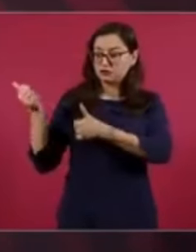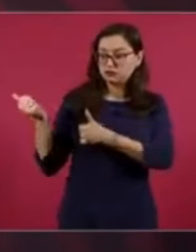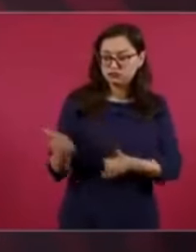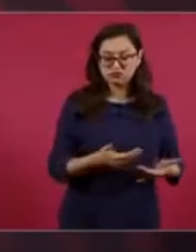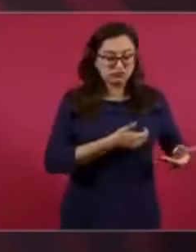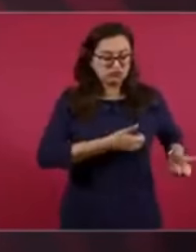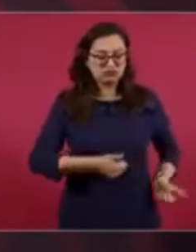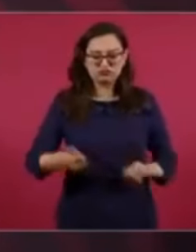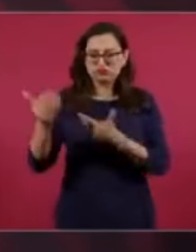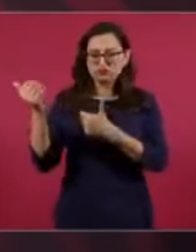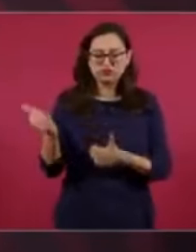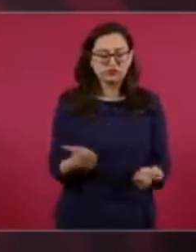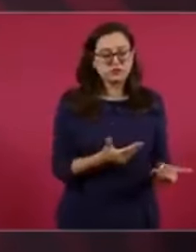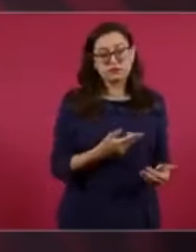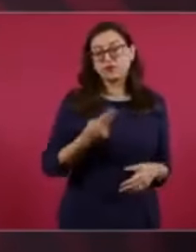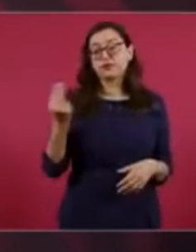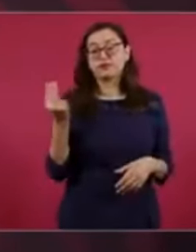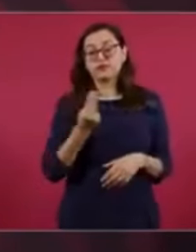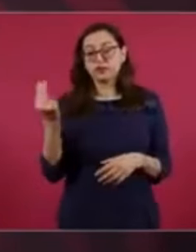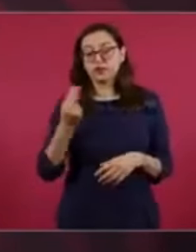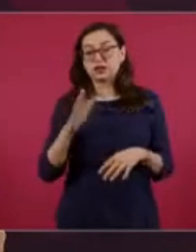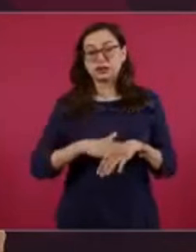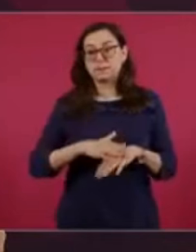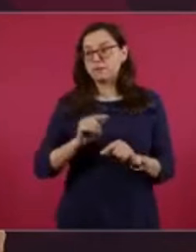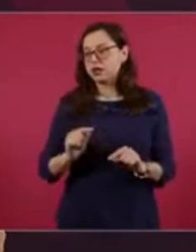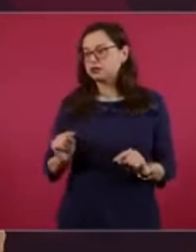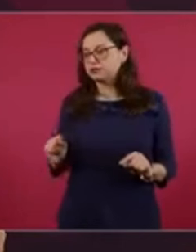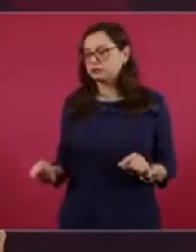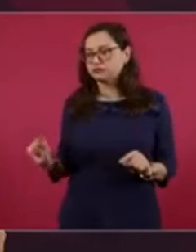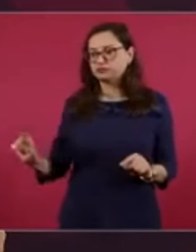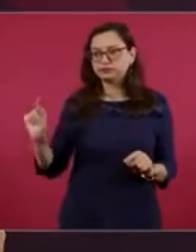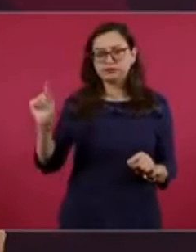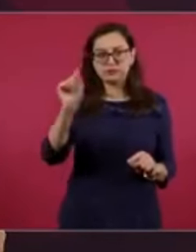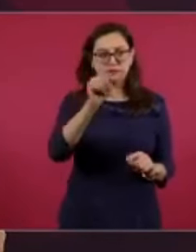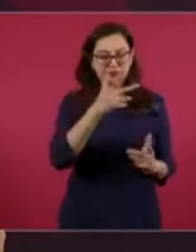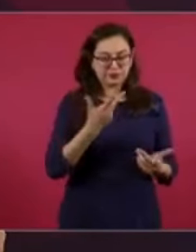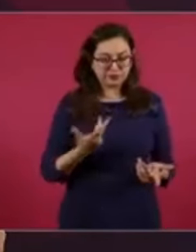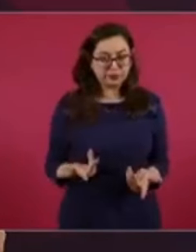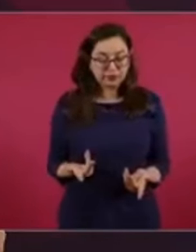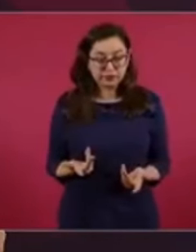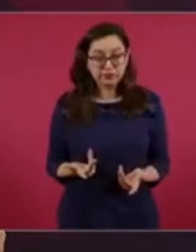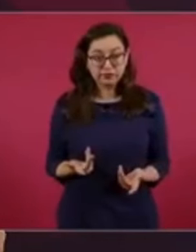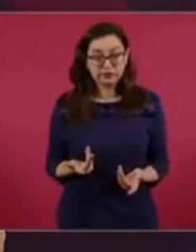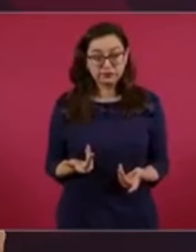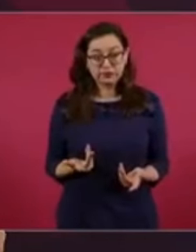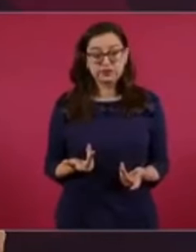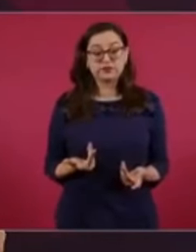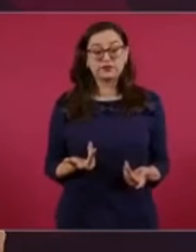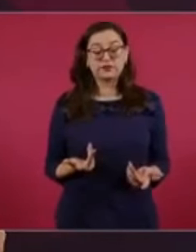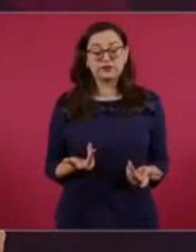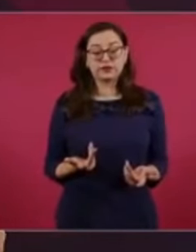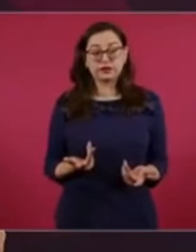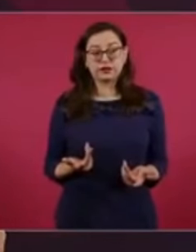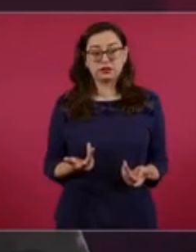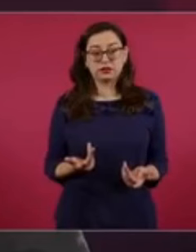ya